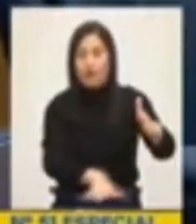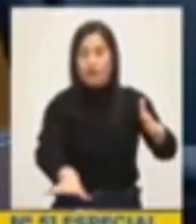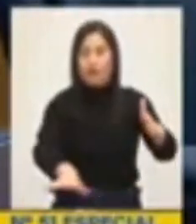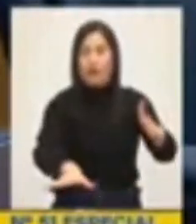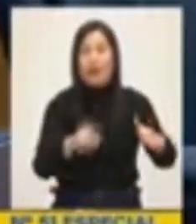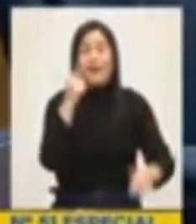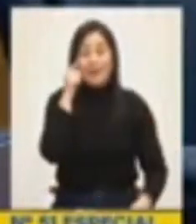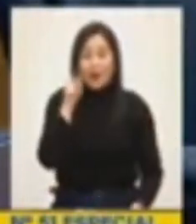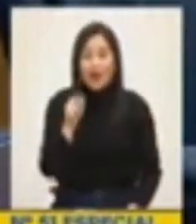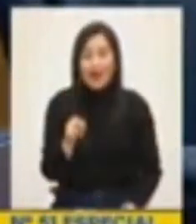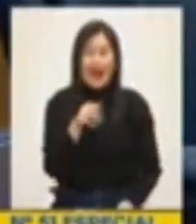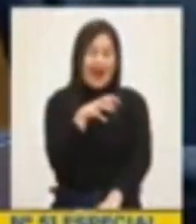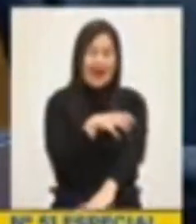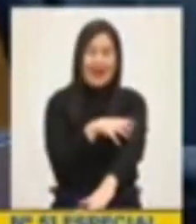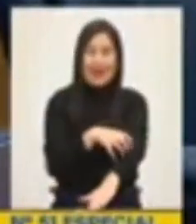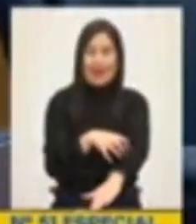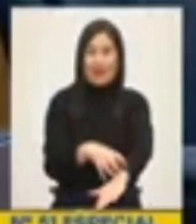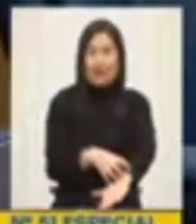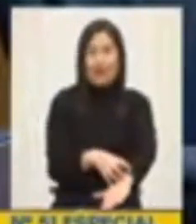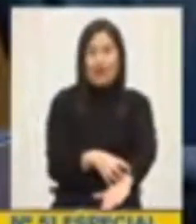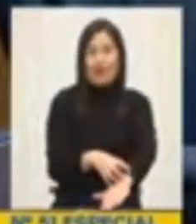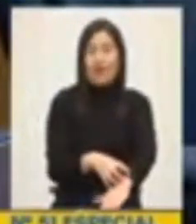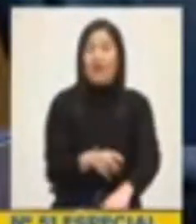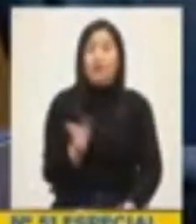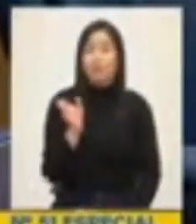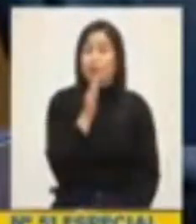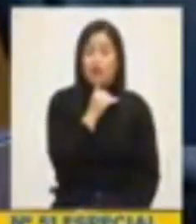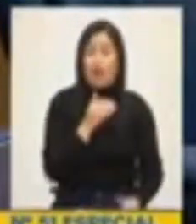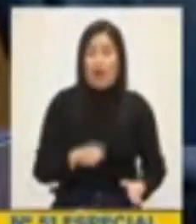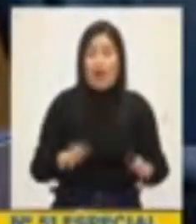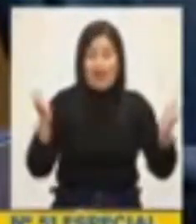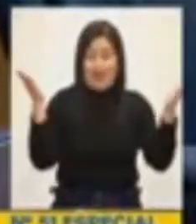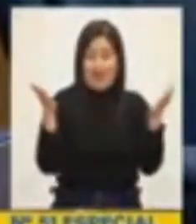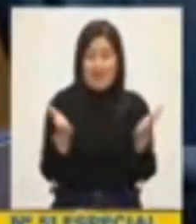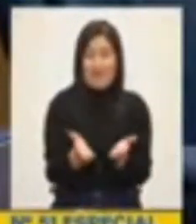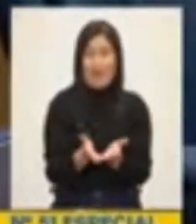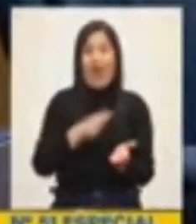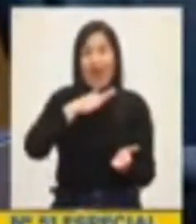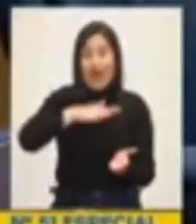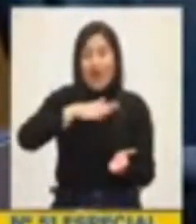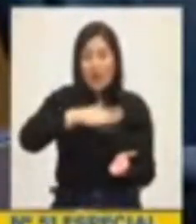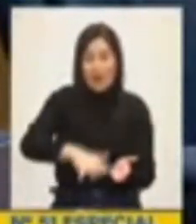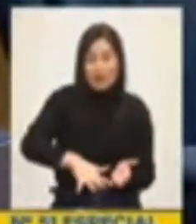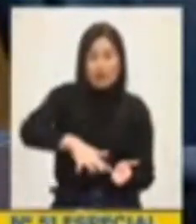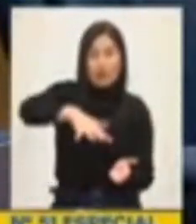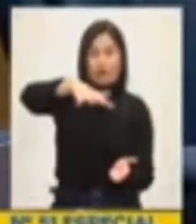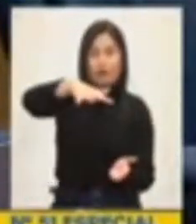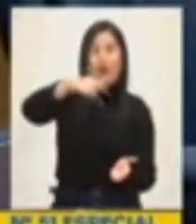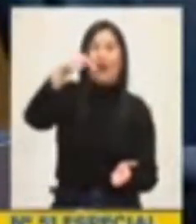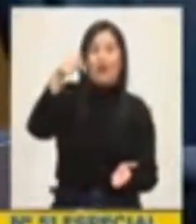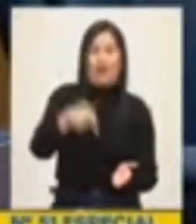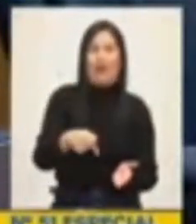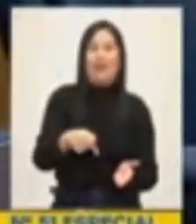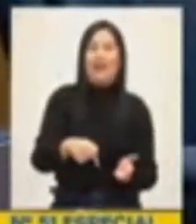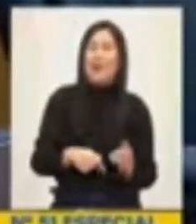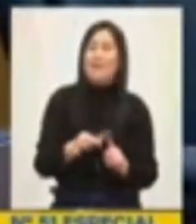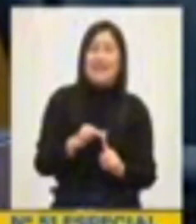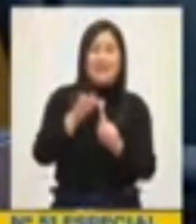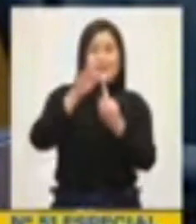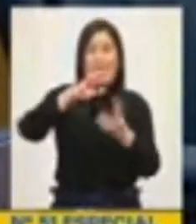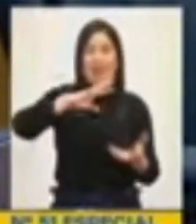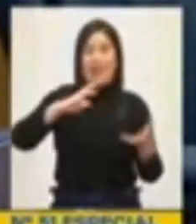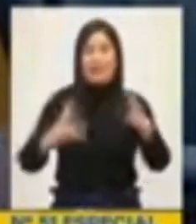aquellas regiones o aquella región que no tiene embalses fue la que hoy día tuvo el principal desastre, porque no hay nada